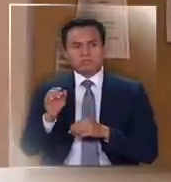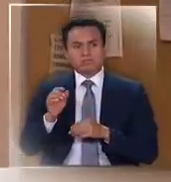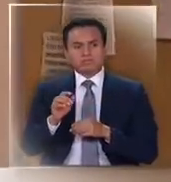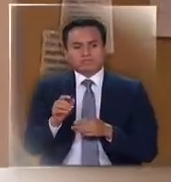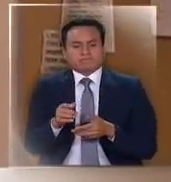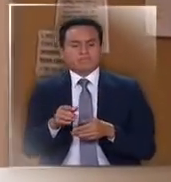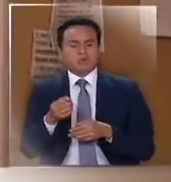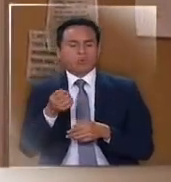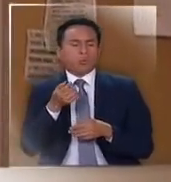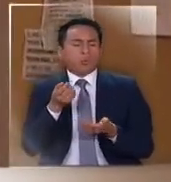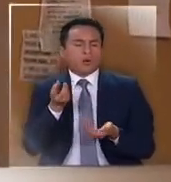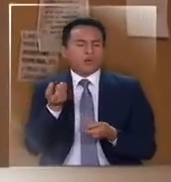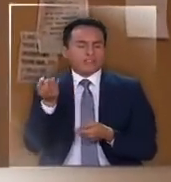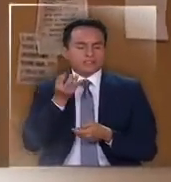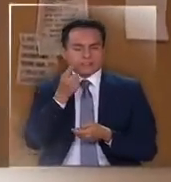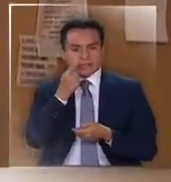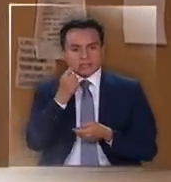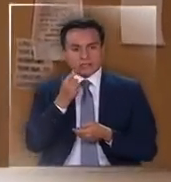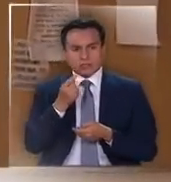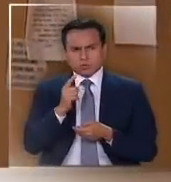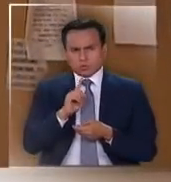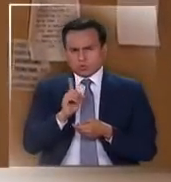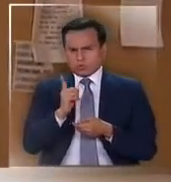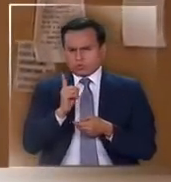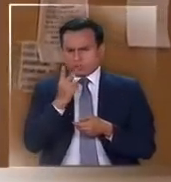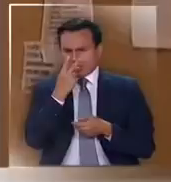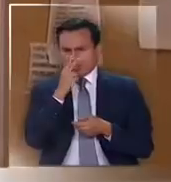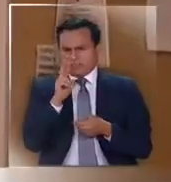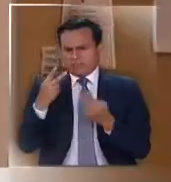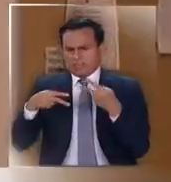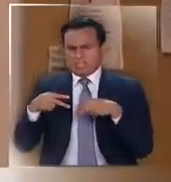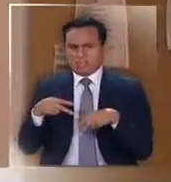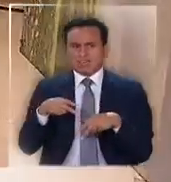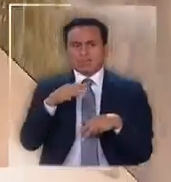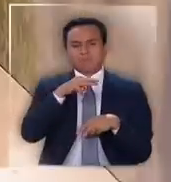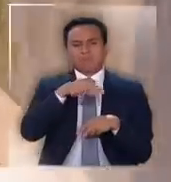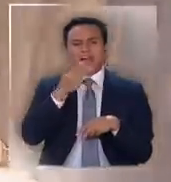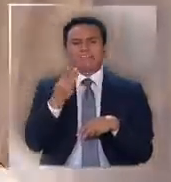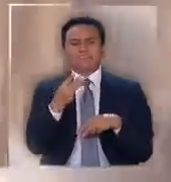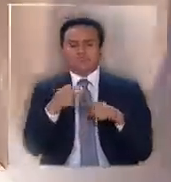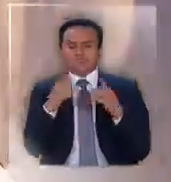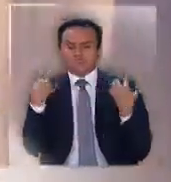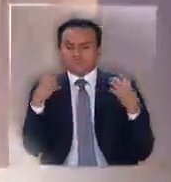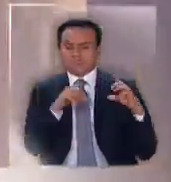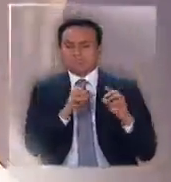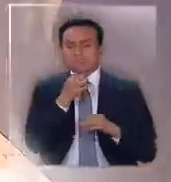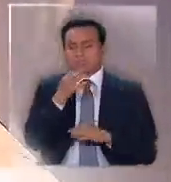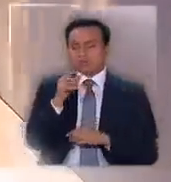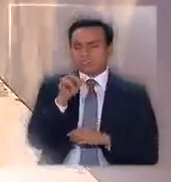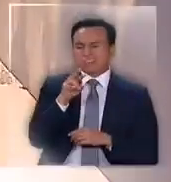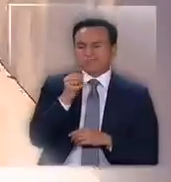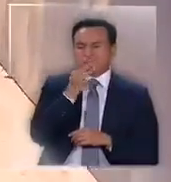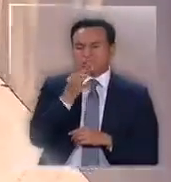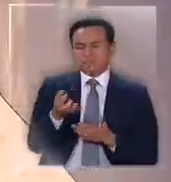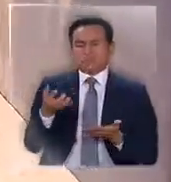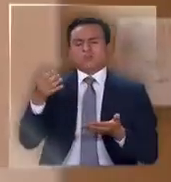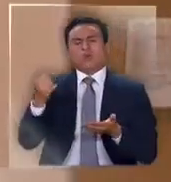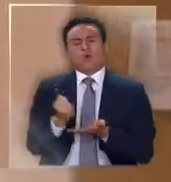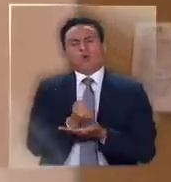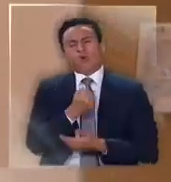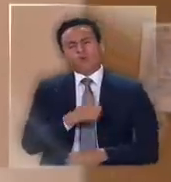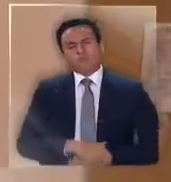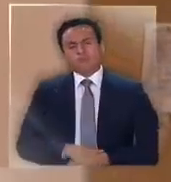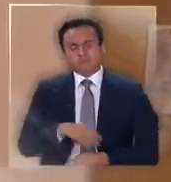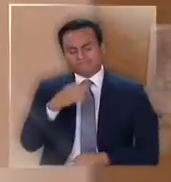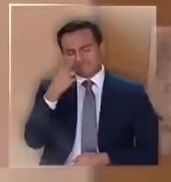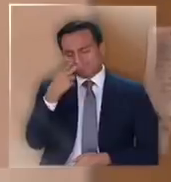y el huevón nos dice, no, si nosotros no tenemos nada que ver con Viña, eso es Megavisión. Para Gordillo, aquel sería un golpe duro. Y me